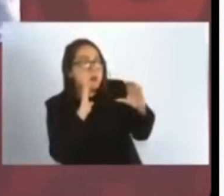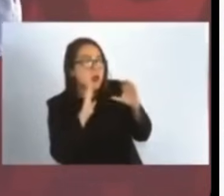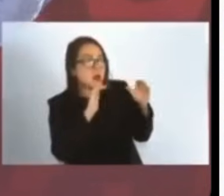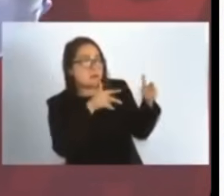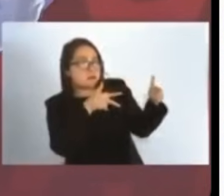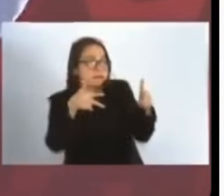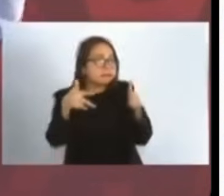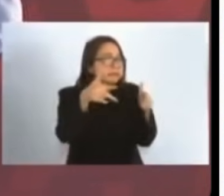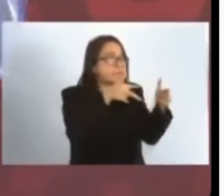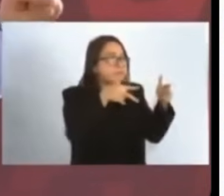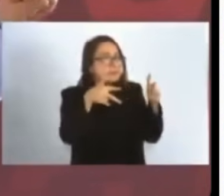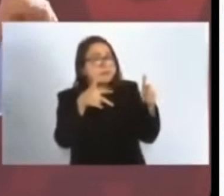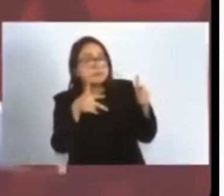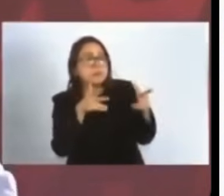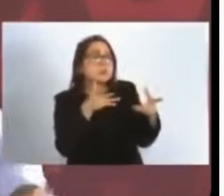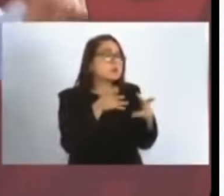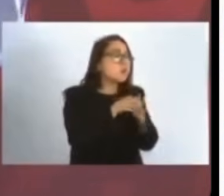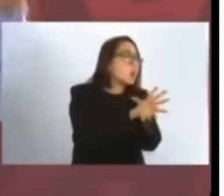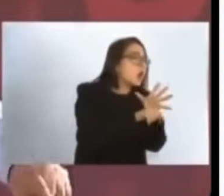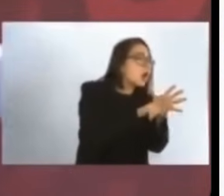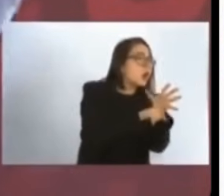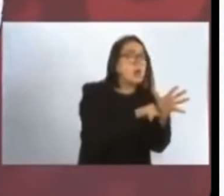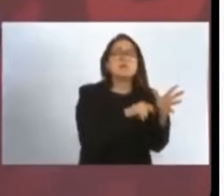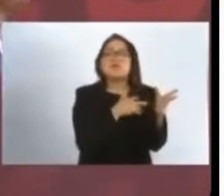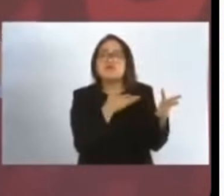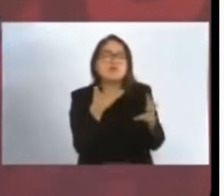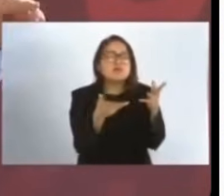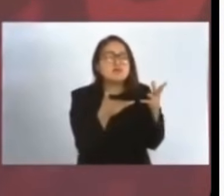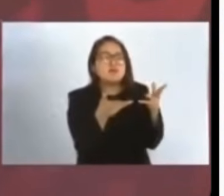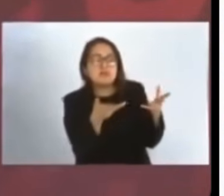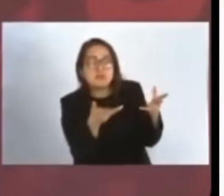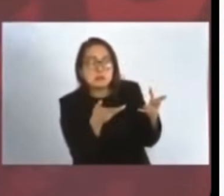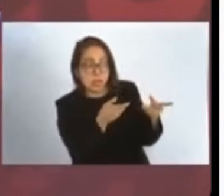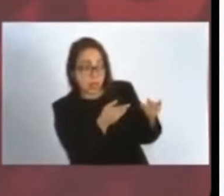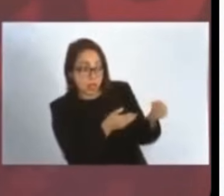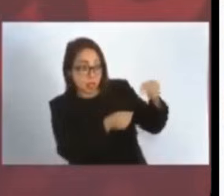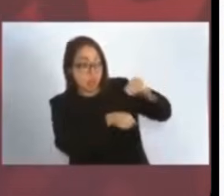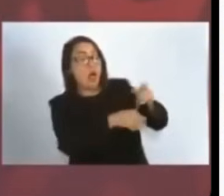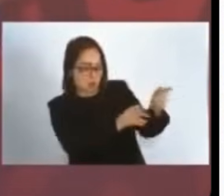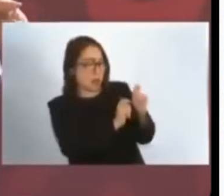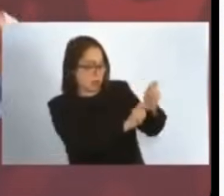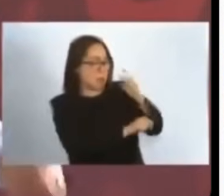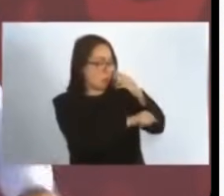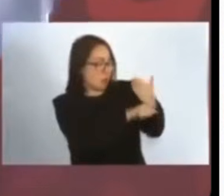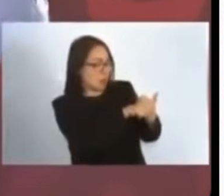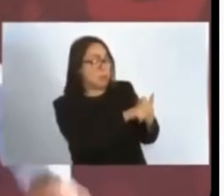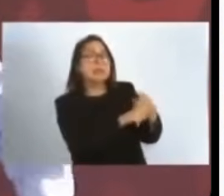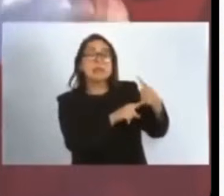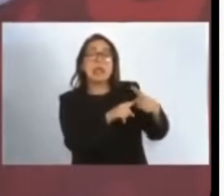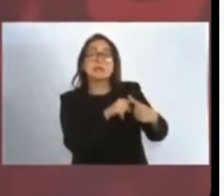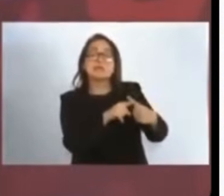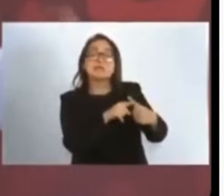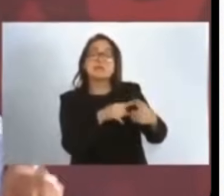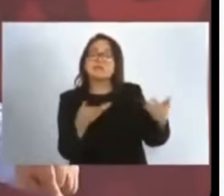la presidencia de la República. A nosotros nos dio esa responsabilidad el